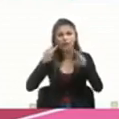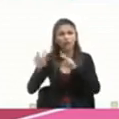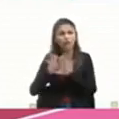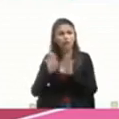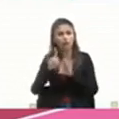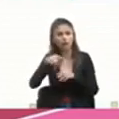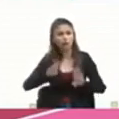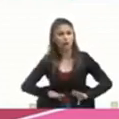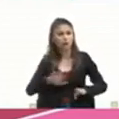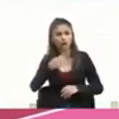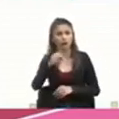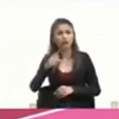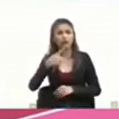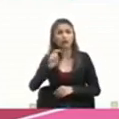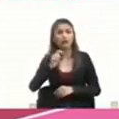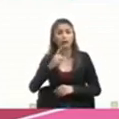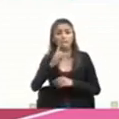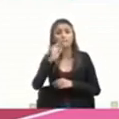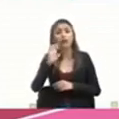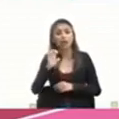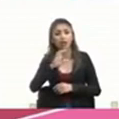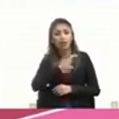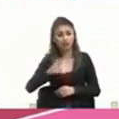el comportamiento de precandidatos,